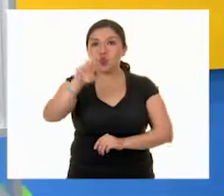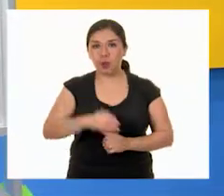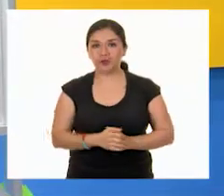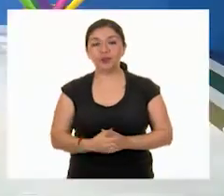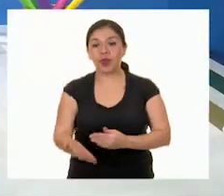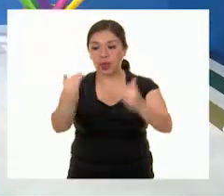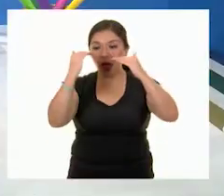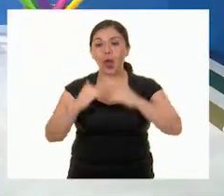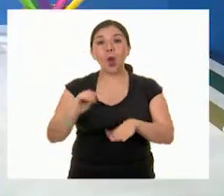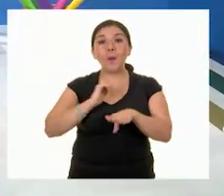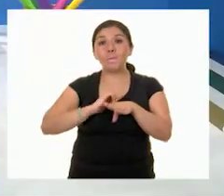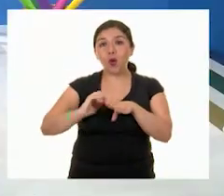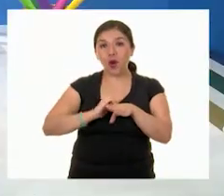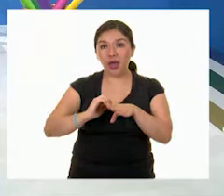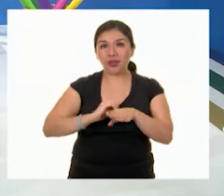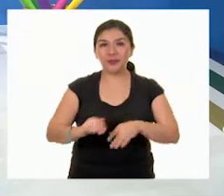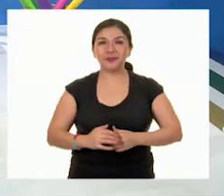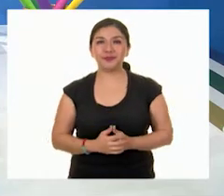El morado.